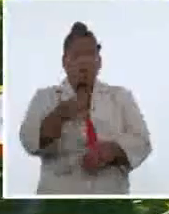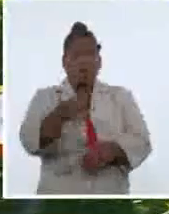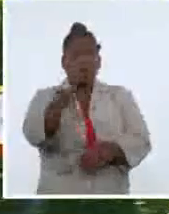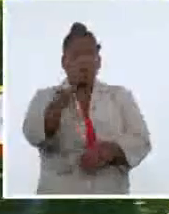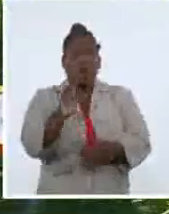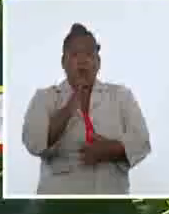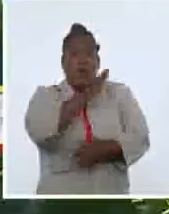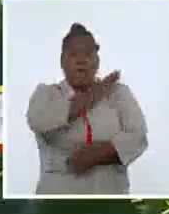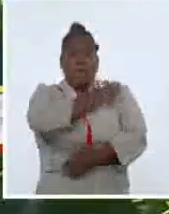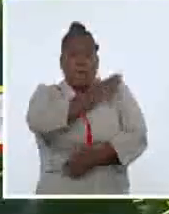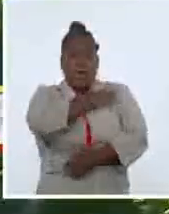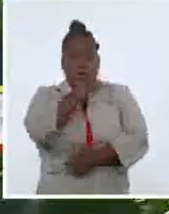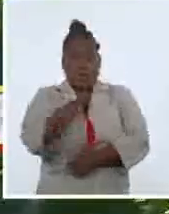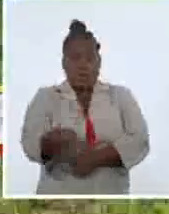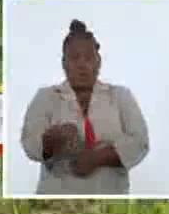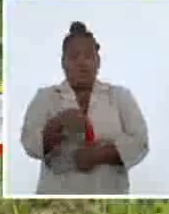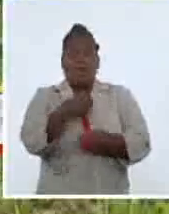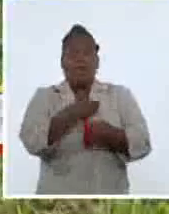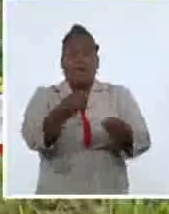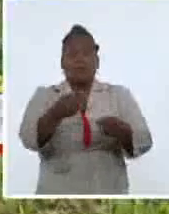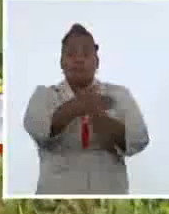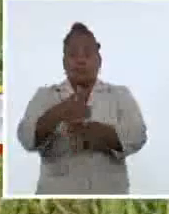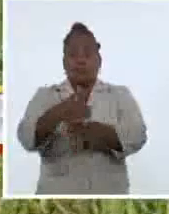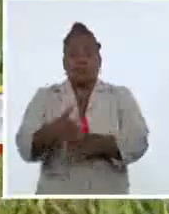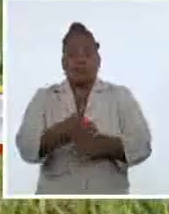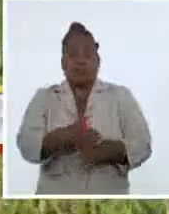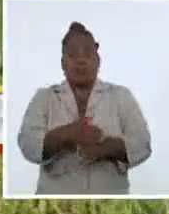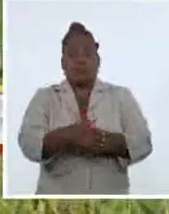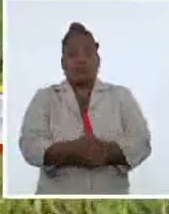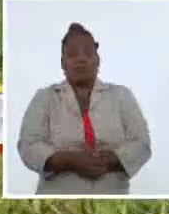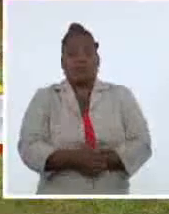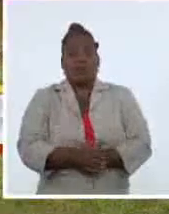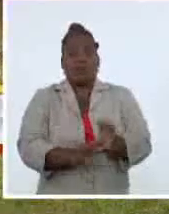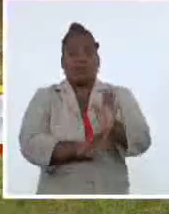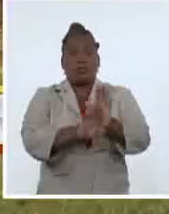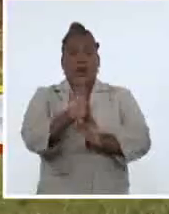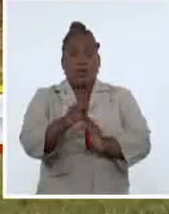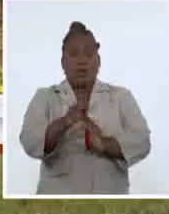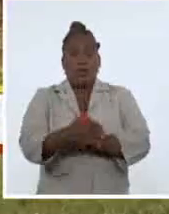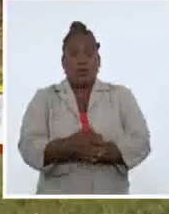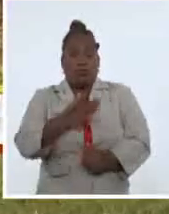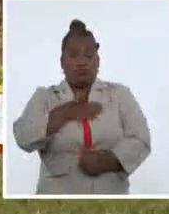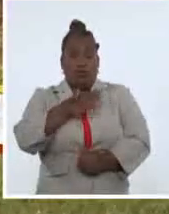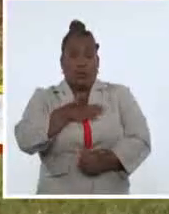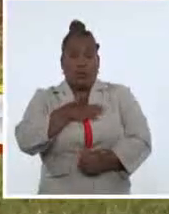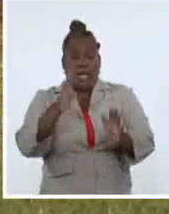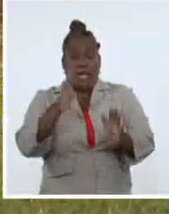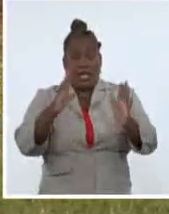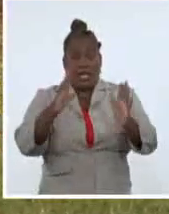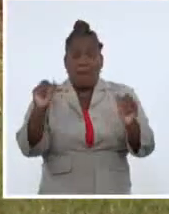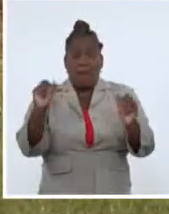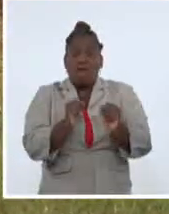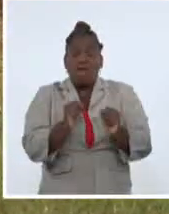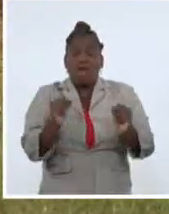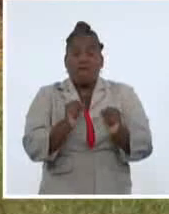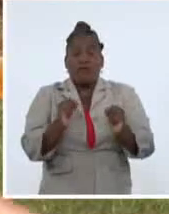diversificar permite variedad de cosechas y desarrollo autonomía local la campaña de frío que